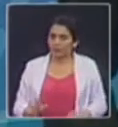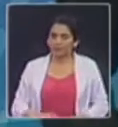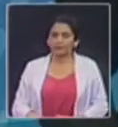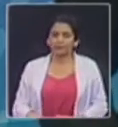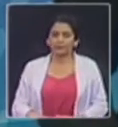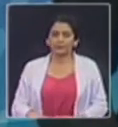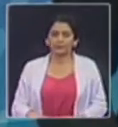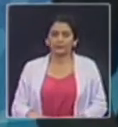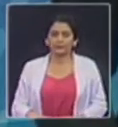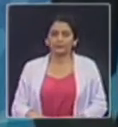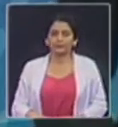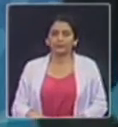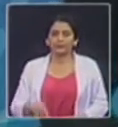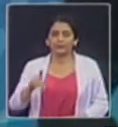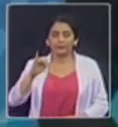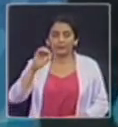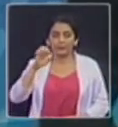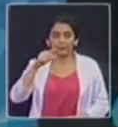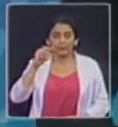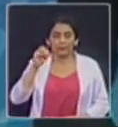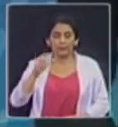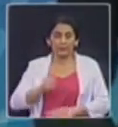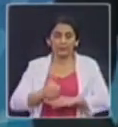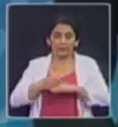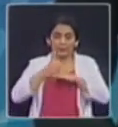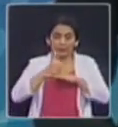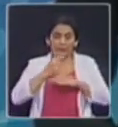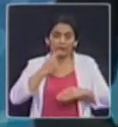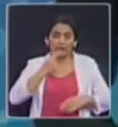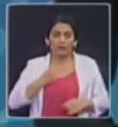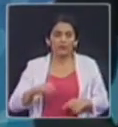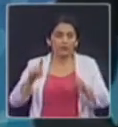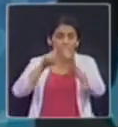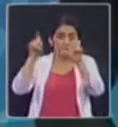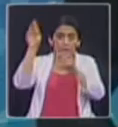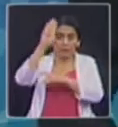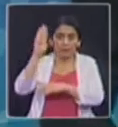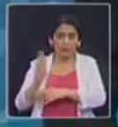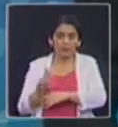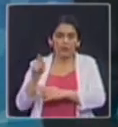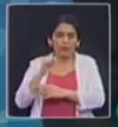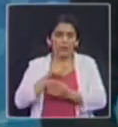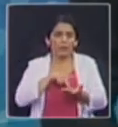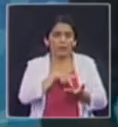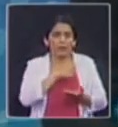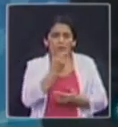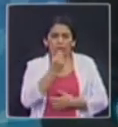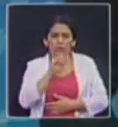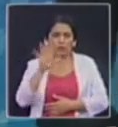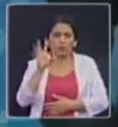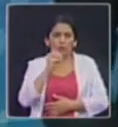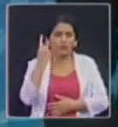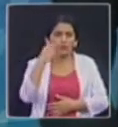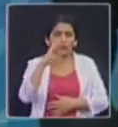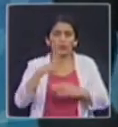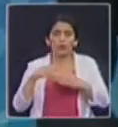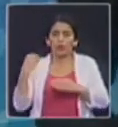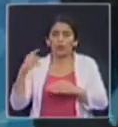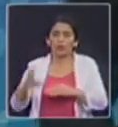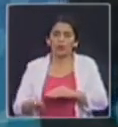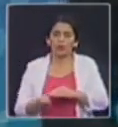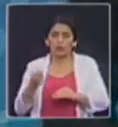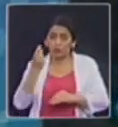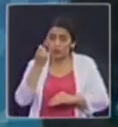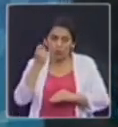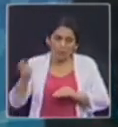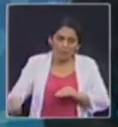Según el procurador del Estado, Diego García, la constructora brasileña Odebrecht habría pagado más de 50 millones de dólares en coimas a funcionarios públicos.